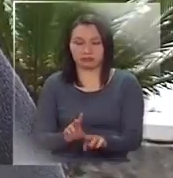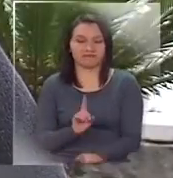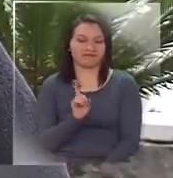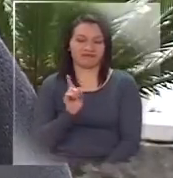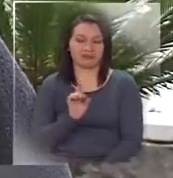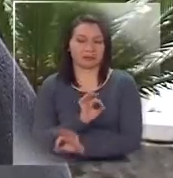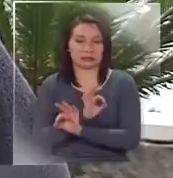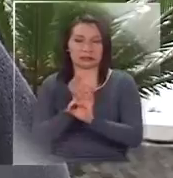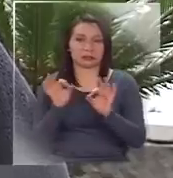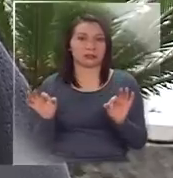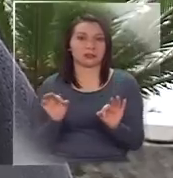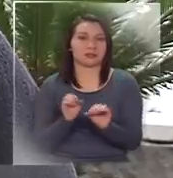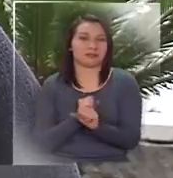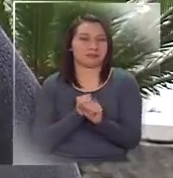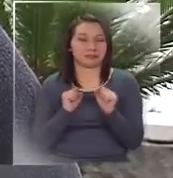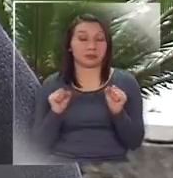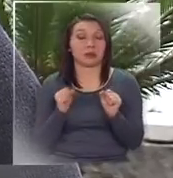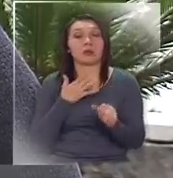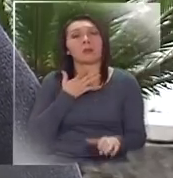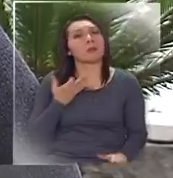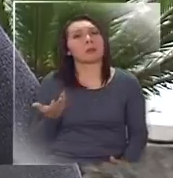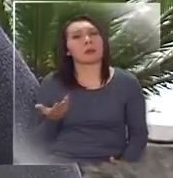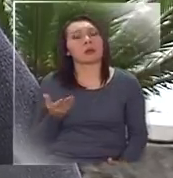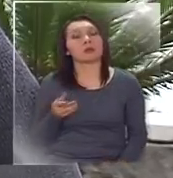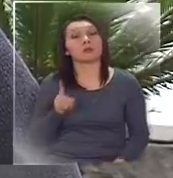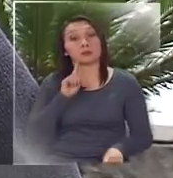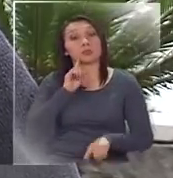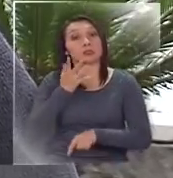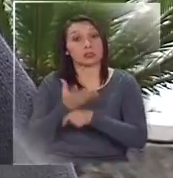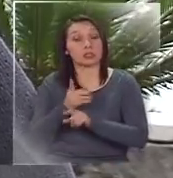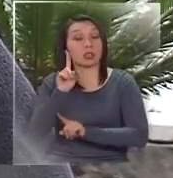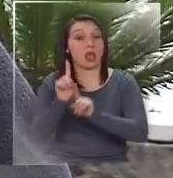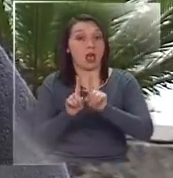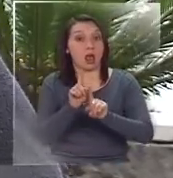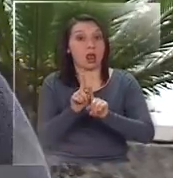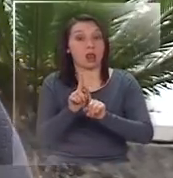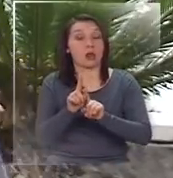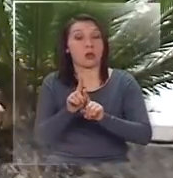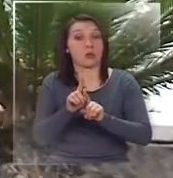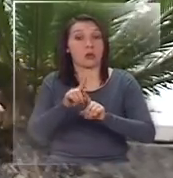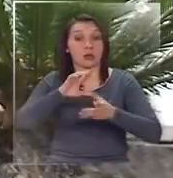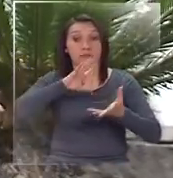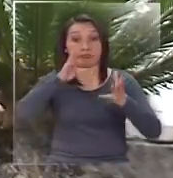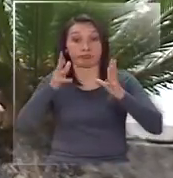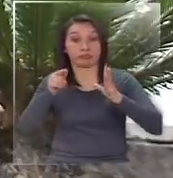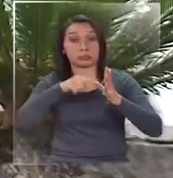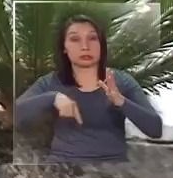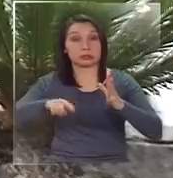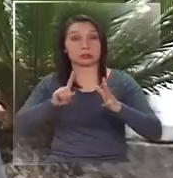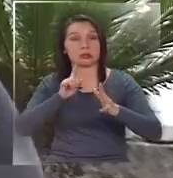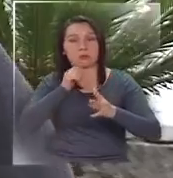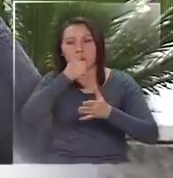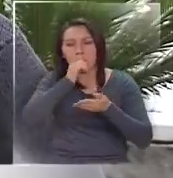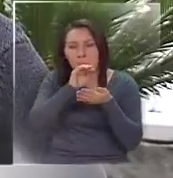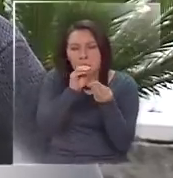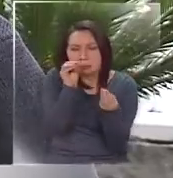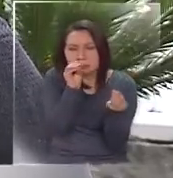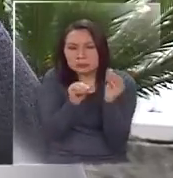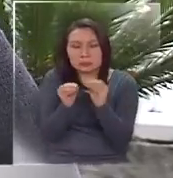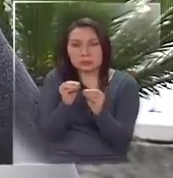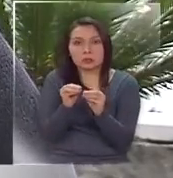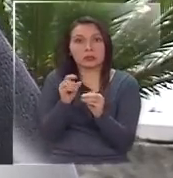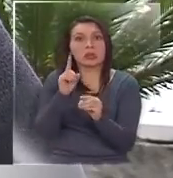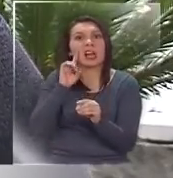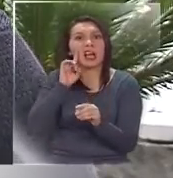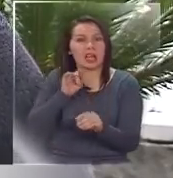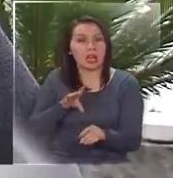ninguna. Ninguna porque, si hay alguien sobre la faz de la Tierra que es particularmente meticuloso en sus archivos, esos son